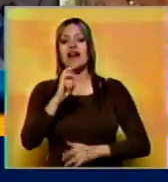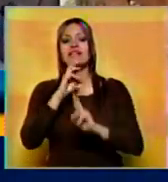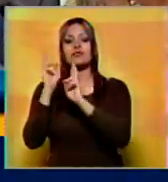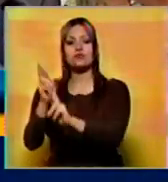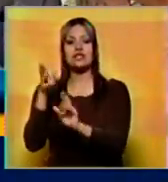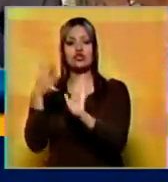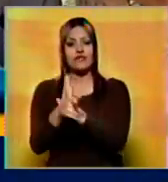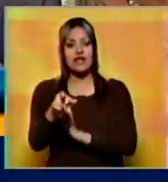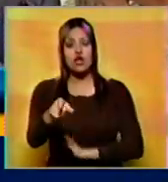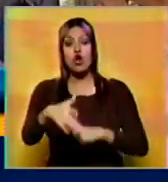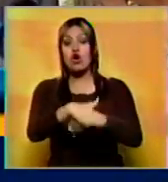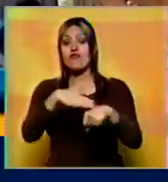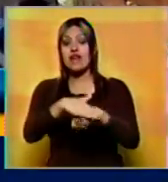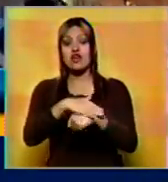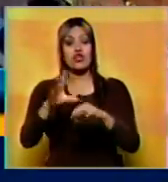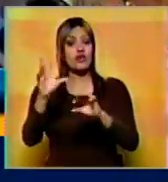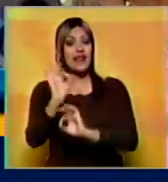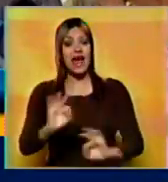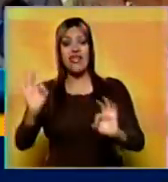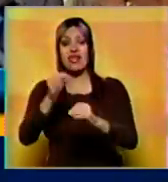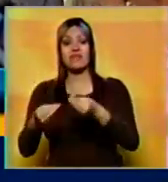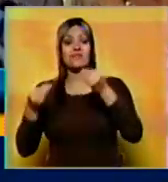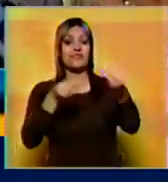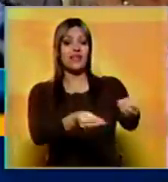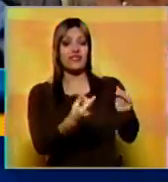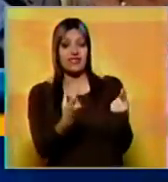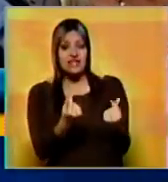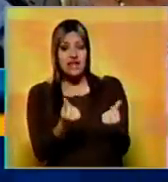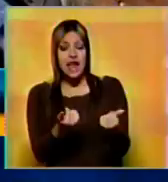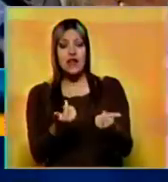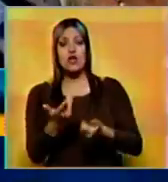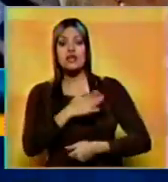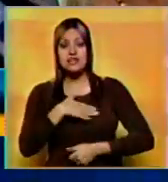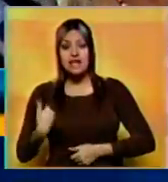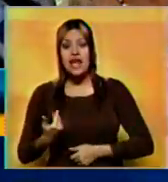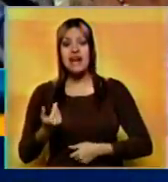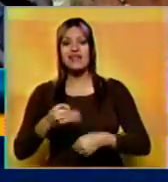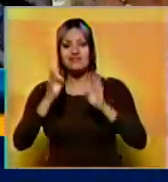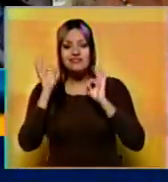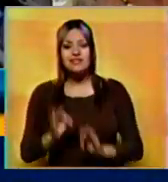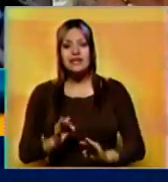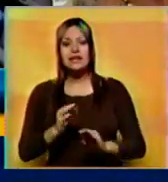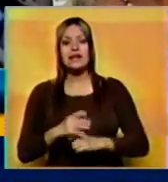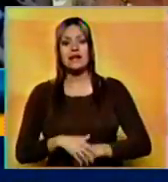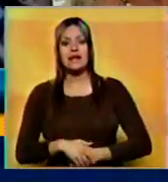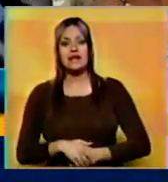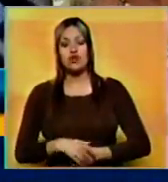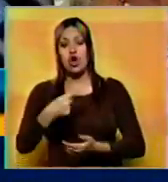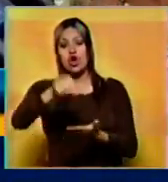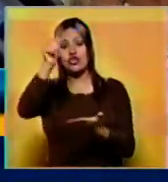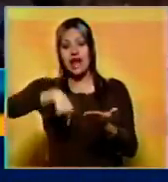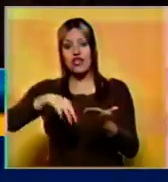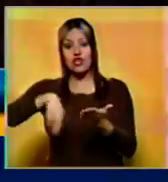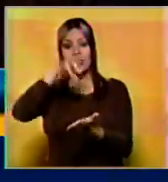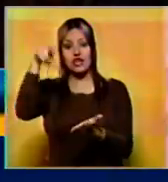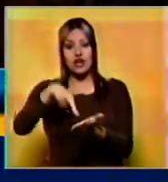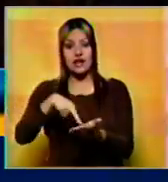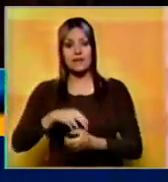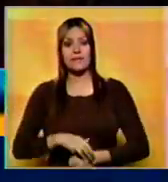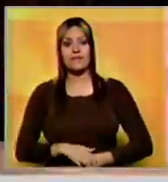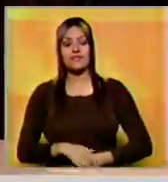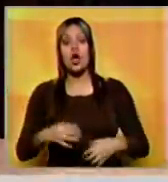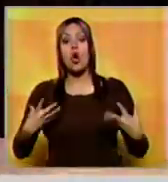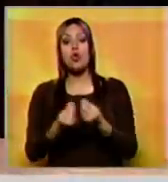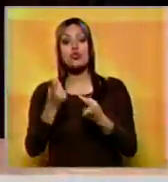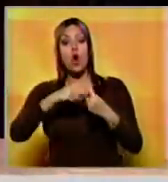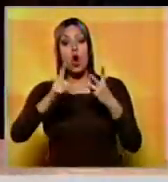gobierno no ha trasladado los recursos económicos para homologar el contrato nacional al contrato regional. Alzuro, en compañía